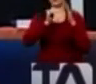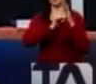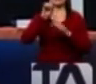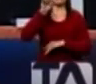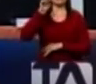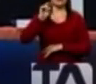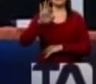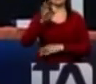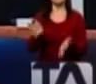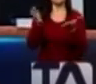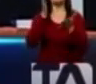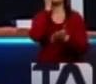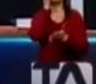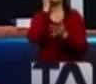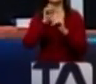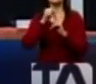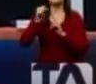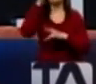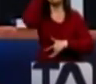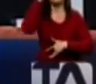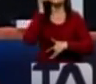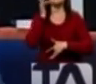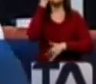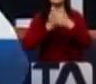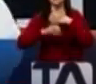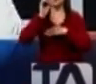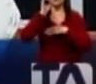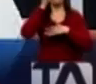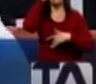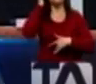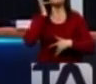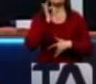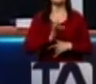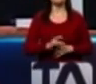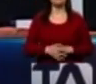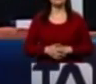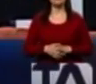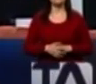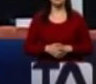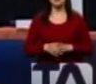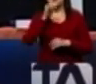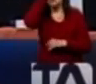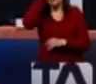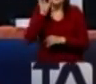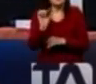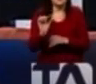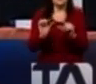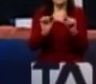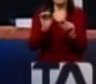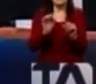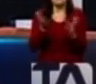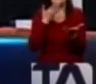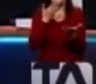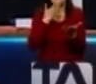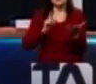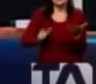esas madres que se encuentren en situaciones como yo, con hijos, con enfermedades raras que poco se sabe, que no sabes qué va a ocurrir, que sean